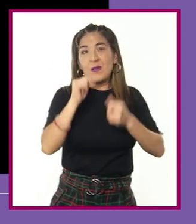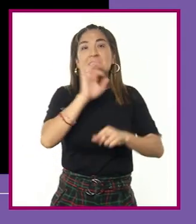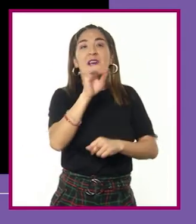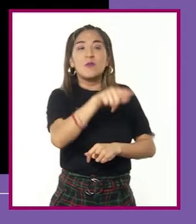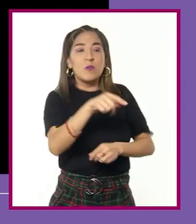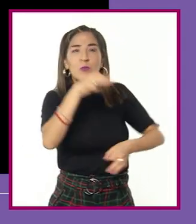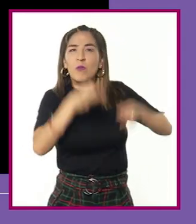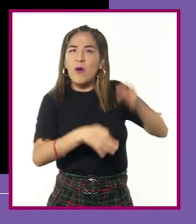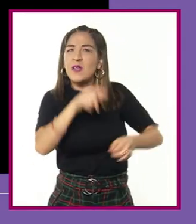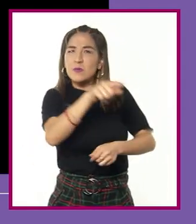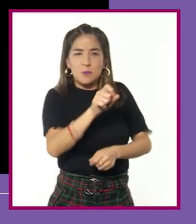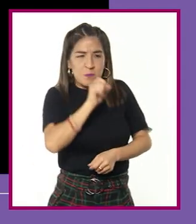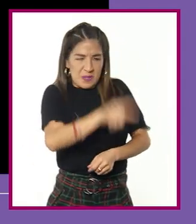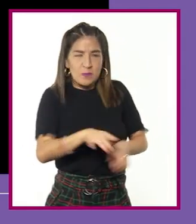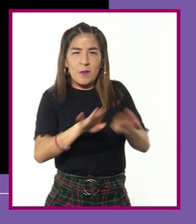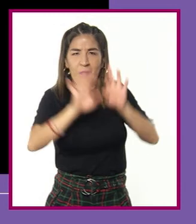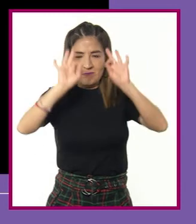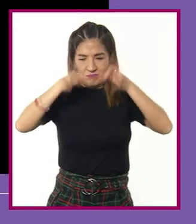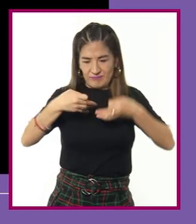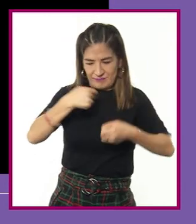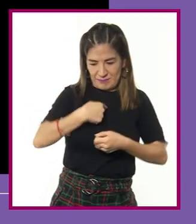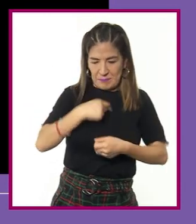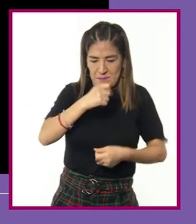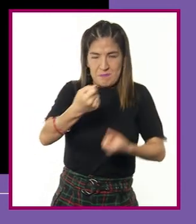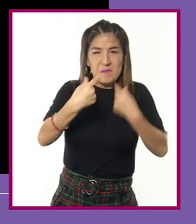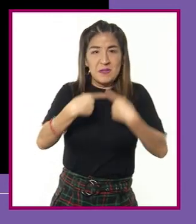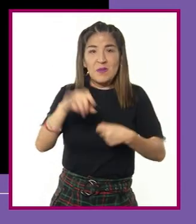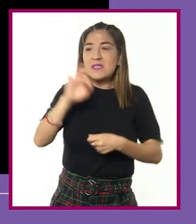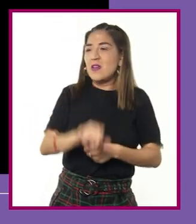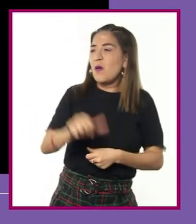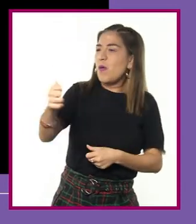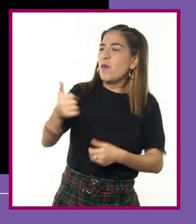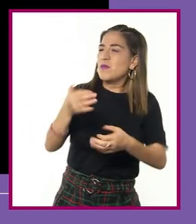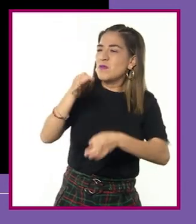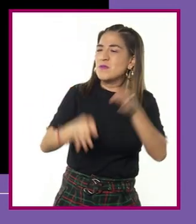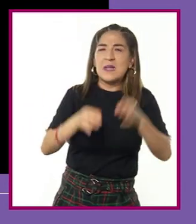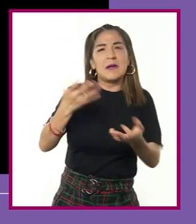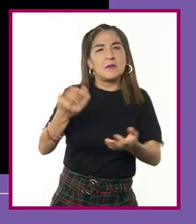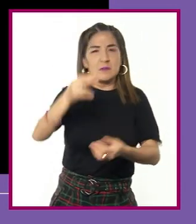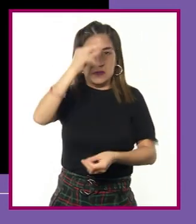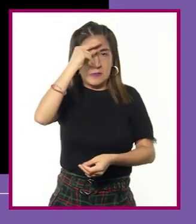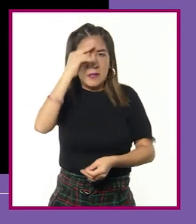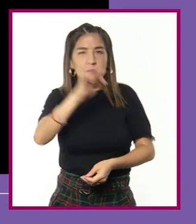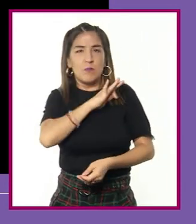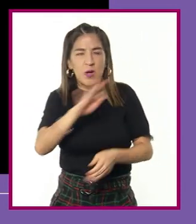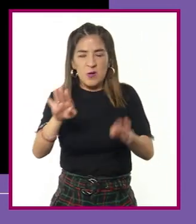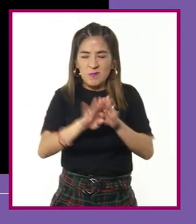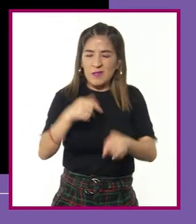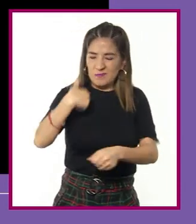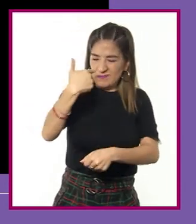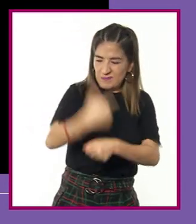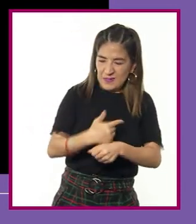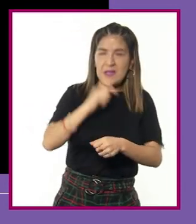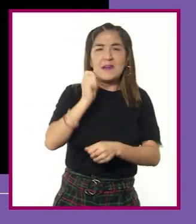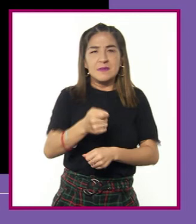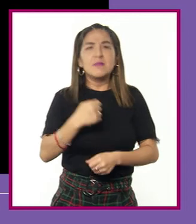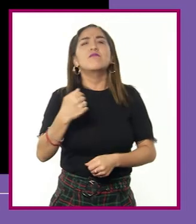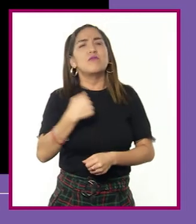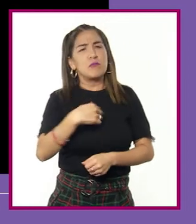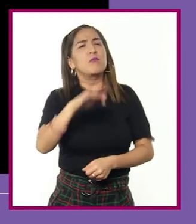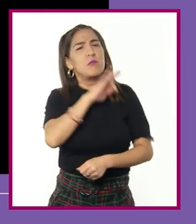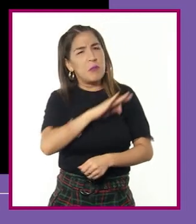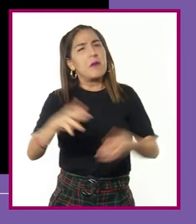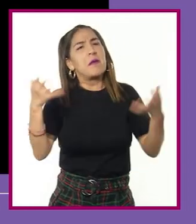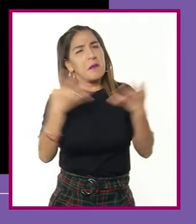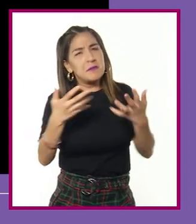mismo. Es más difícil que juzgar a otros. Solo los sabios saben juzgarse a sí mismos. Yo me juzgo en cualquier sitio.